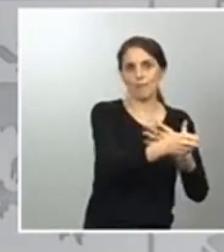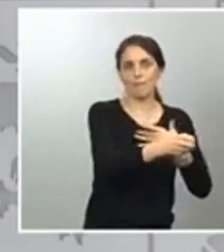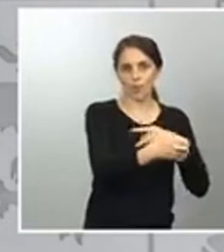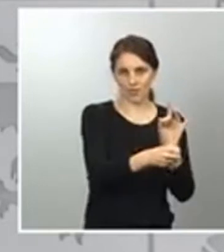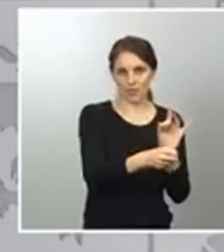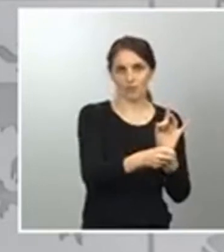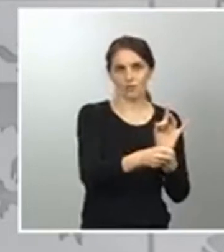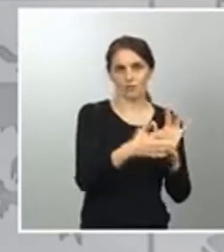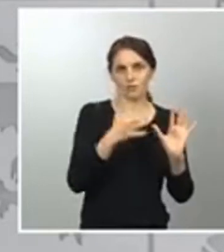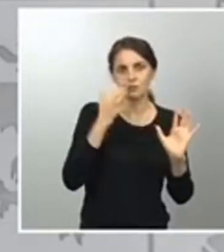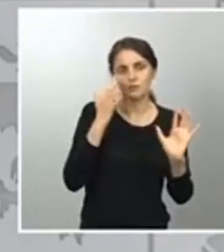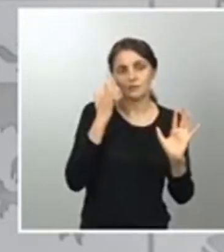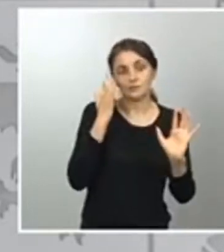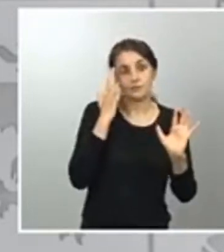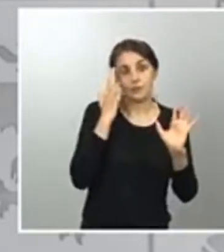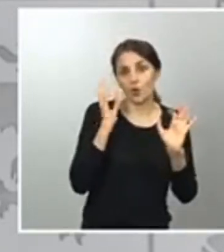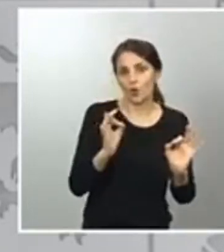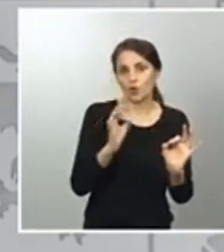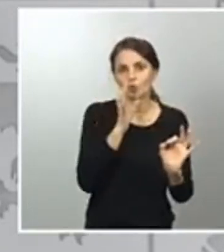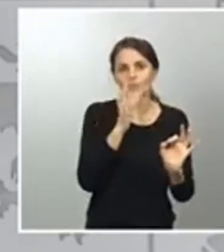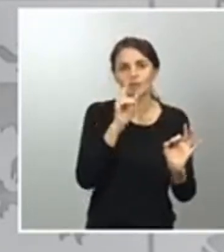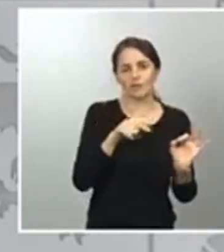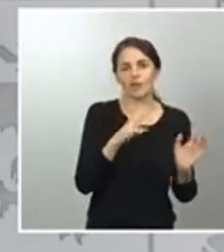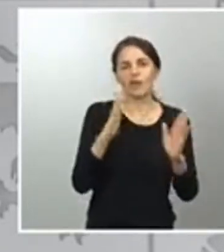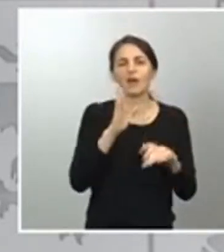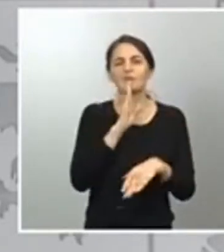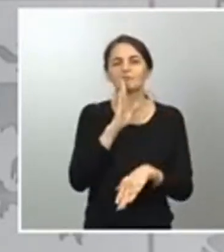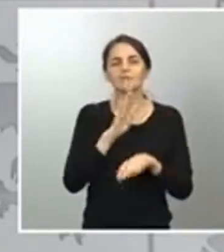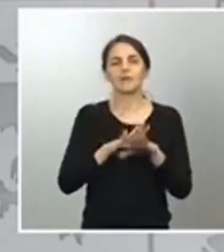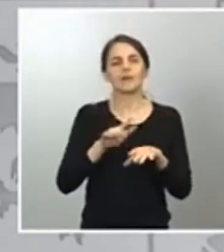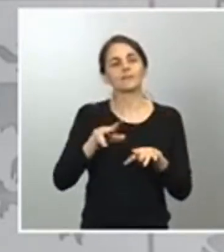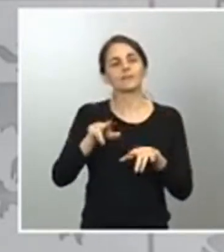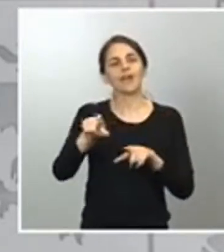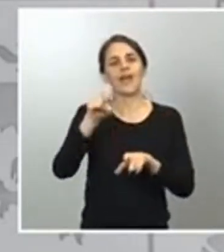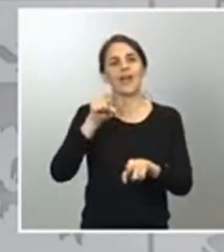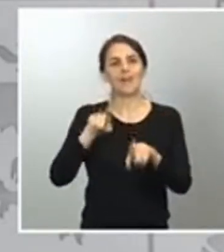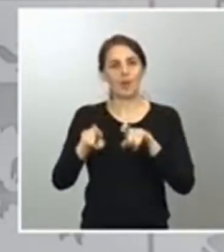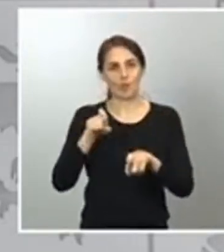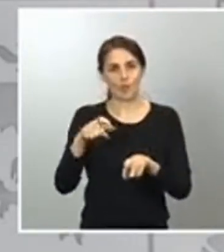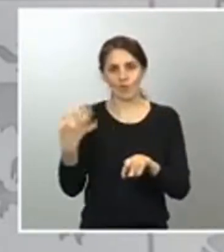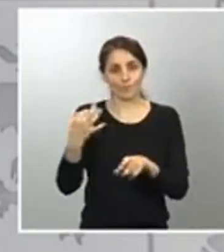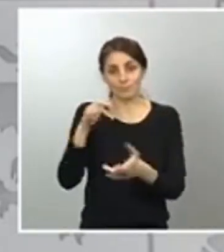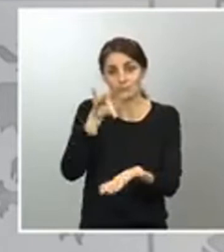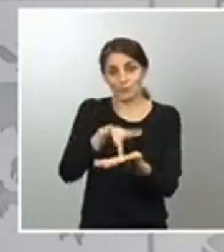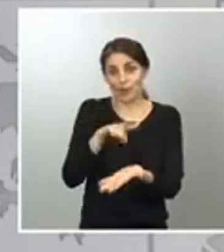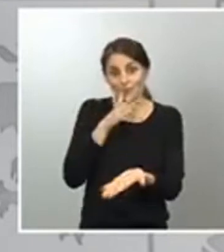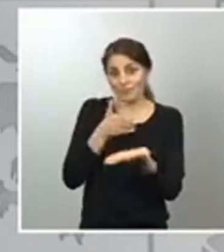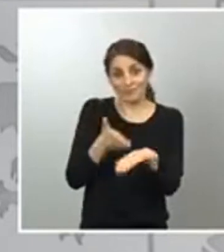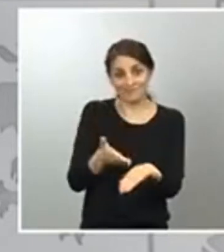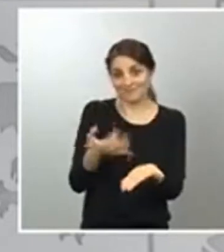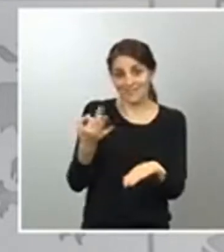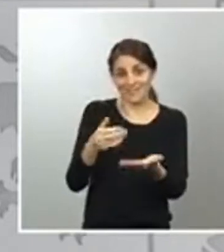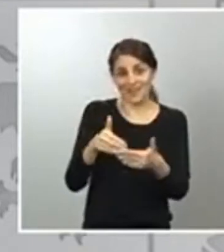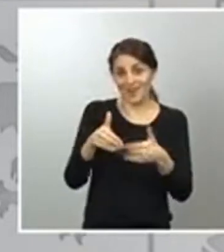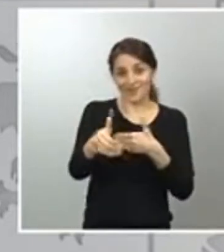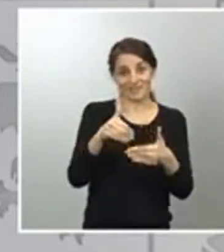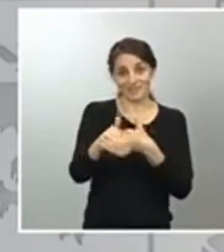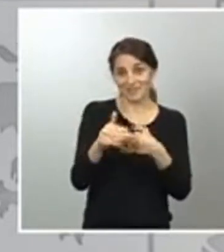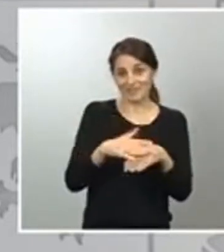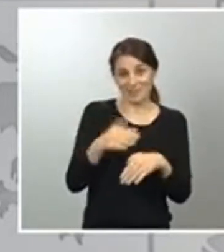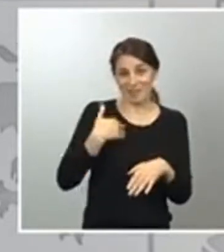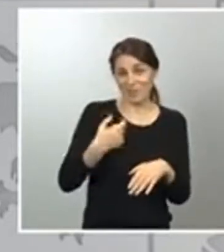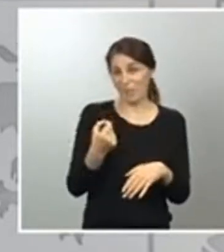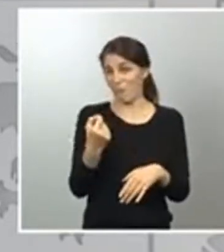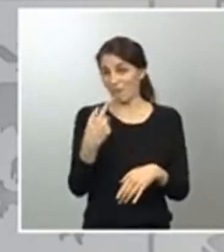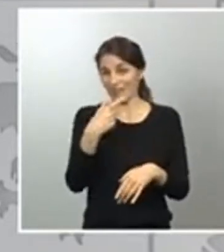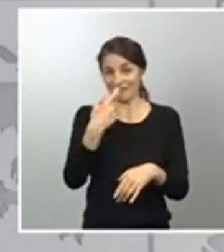tiene que celebrar la EBAU como uno de los elementos, de los principales hitos que tenemos en nuestro país para miles y miles de jóvenes en nuestro